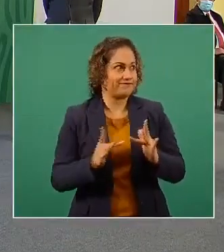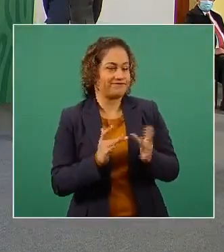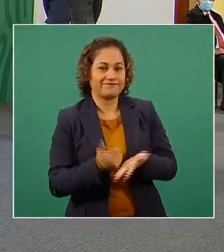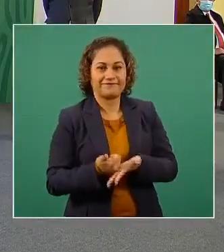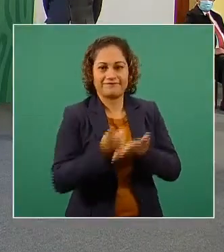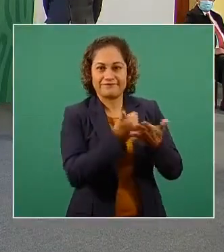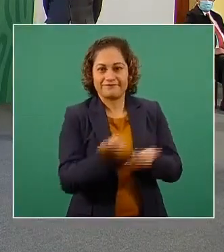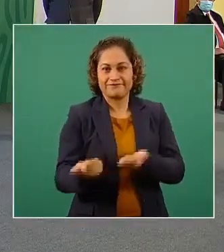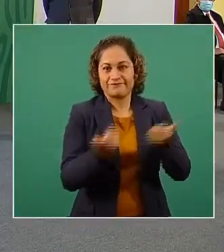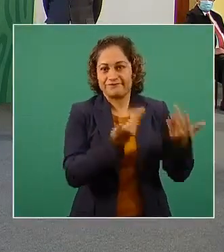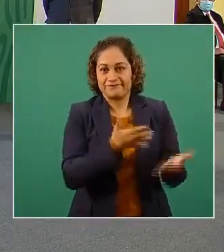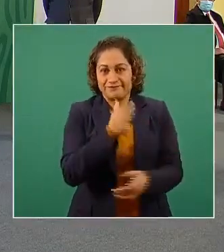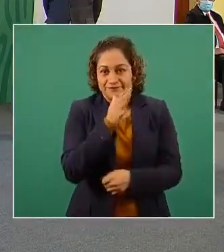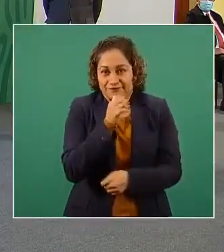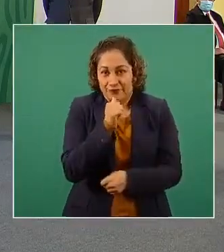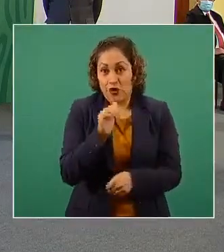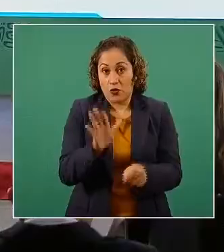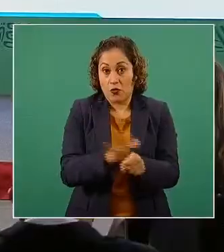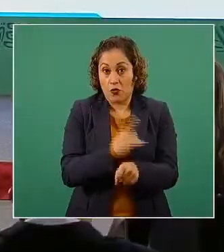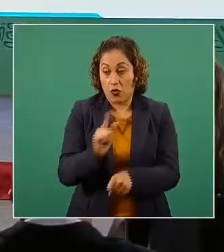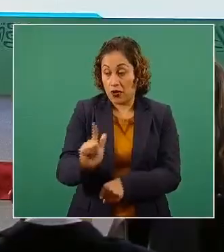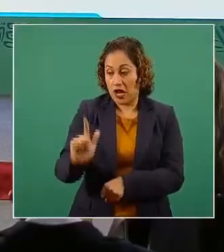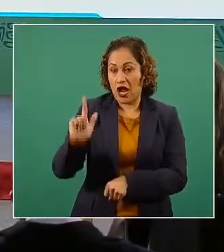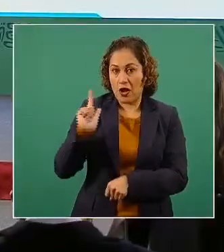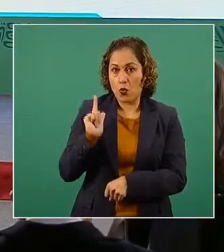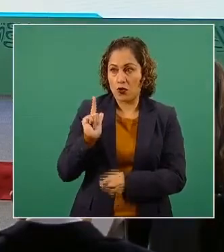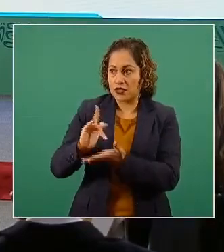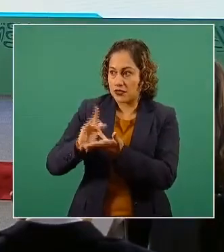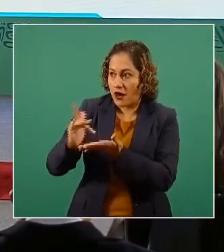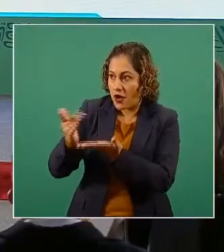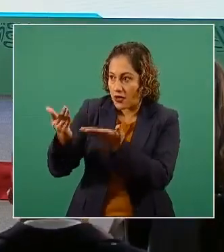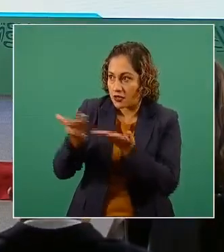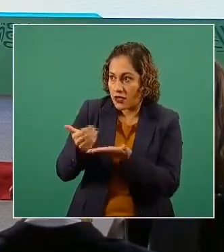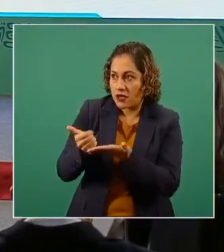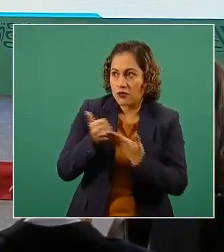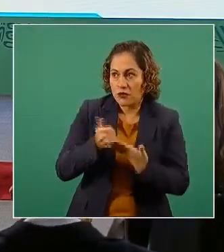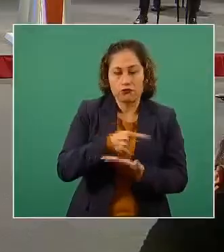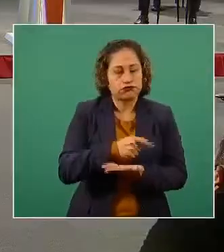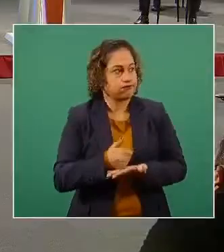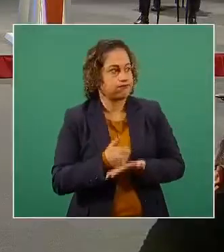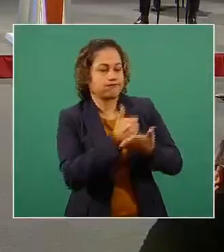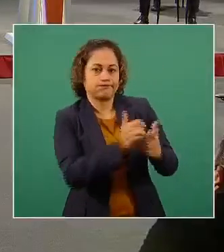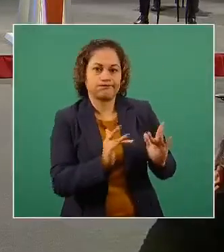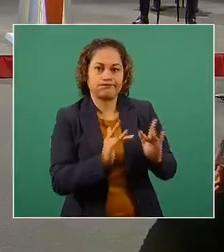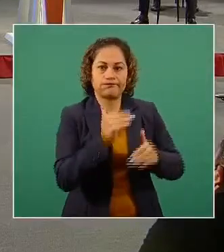que el día lunes muchas de las plantas funcionaran con otros combustibles. Gracias, señor presidente.